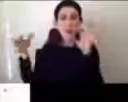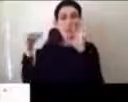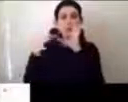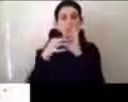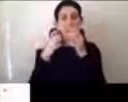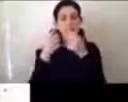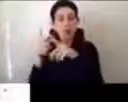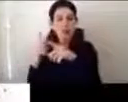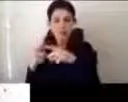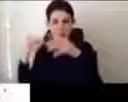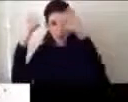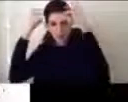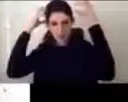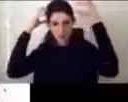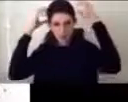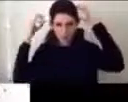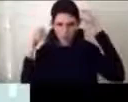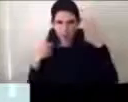distintas estructuras.